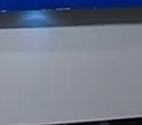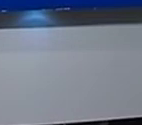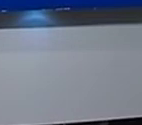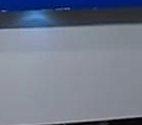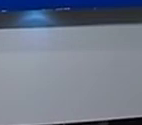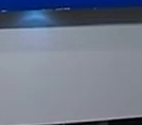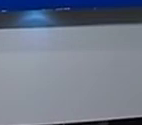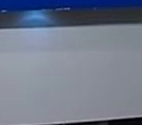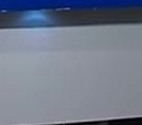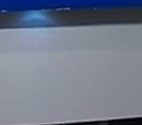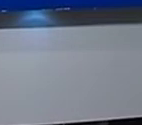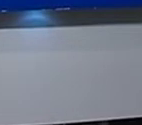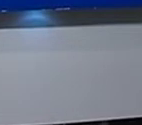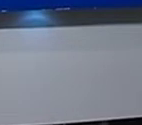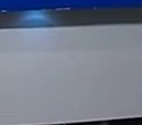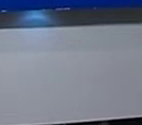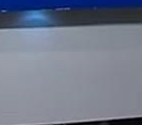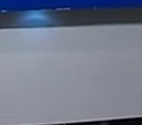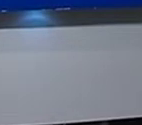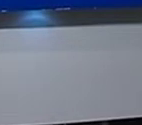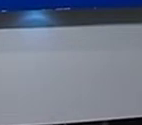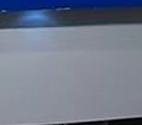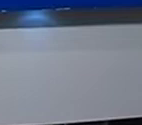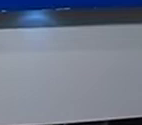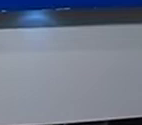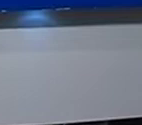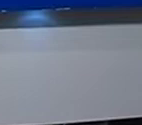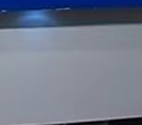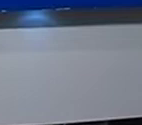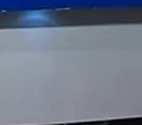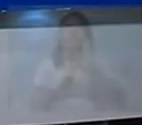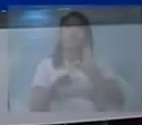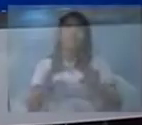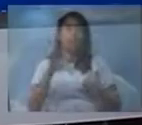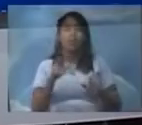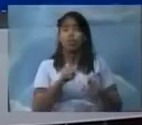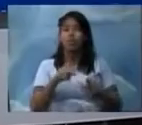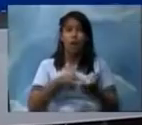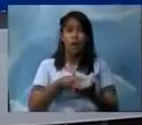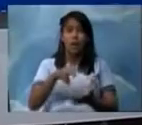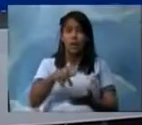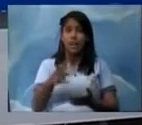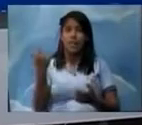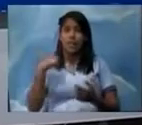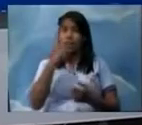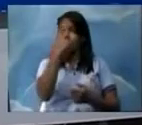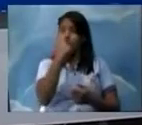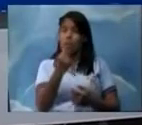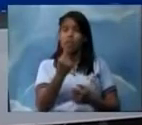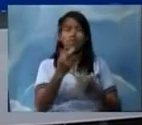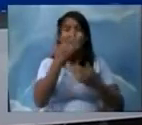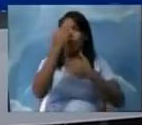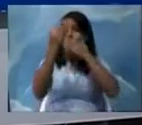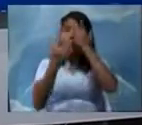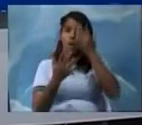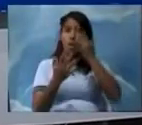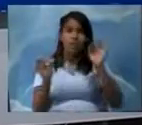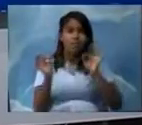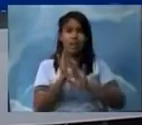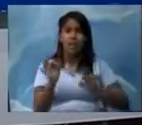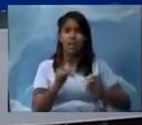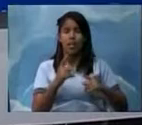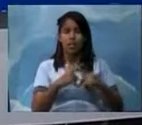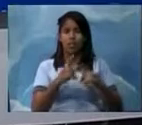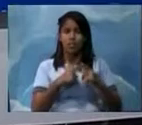hablan tienen manos y no palpan tienen pes y no caminan tienen nariz y no huelen Ah